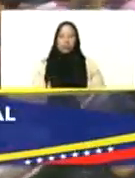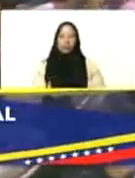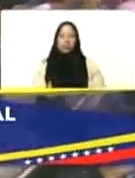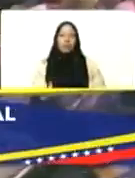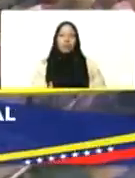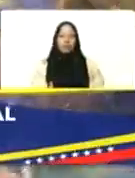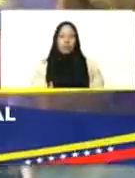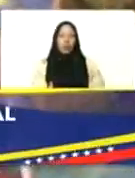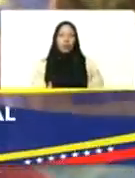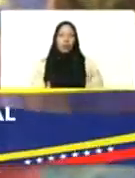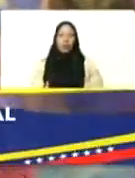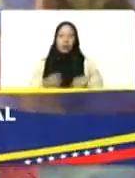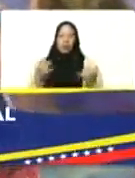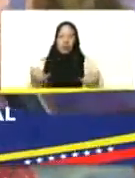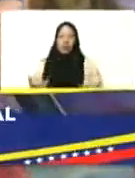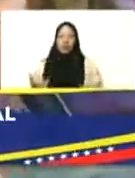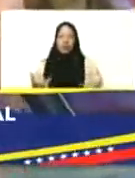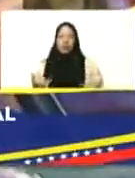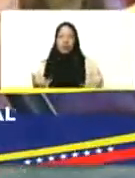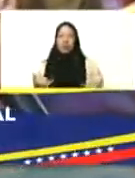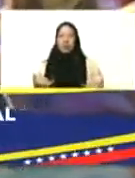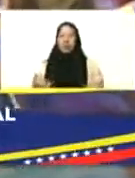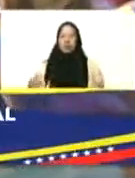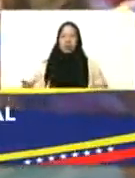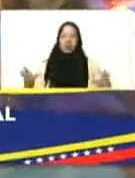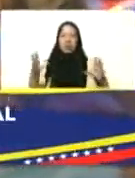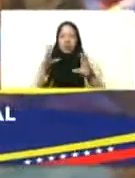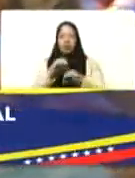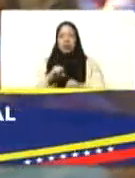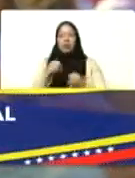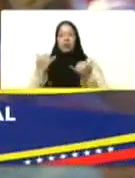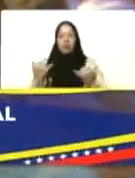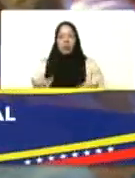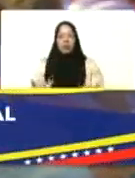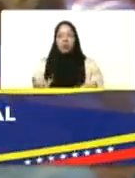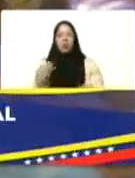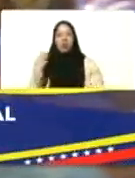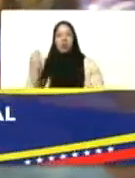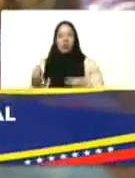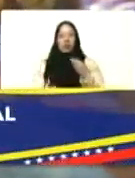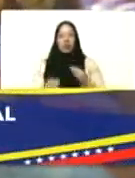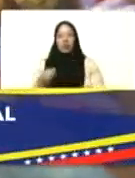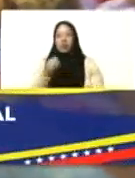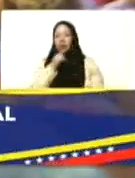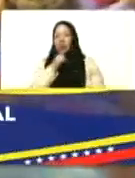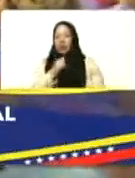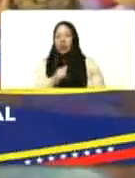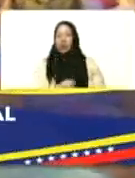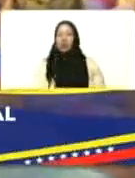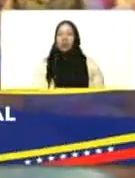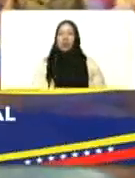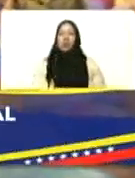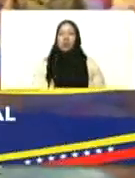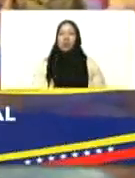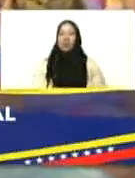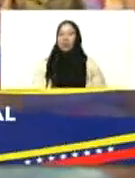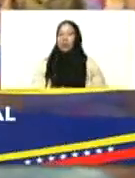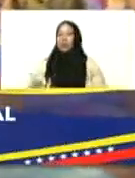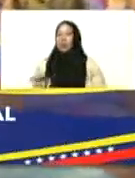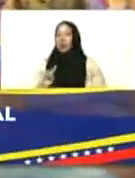decirle esta noche a mi presidente lo